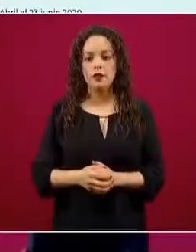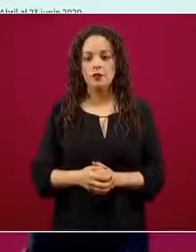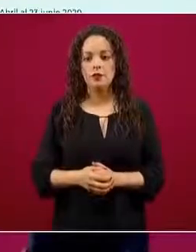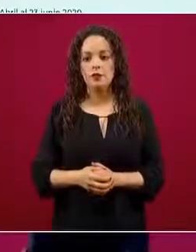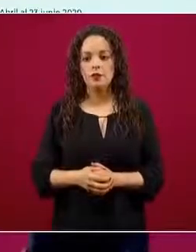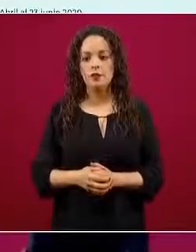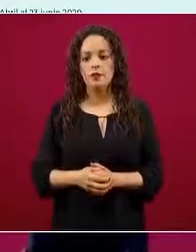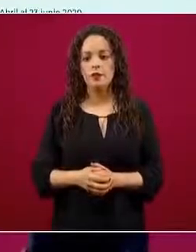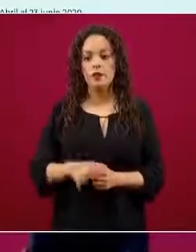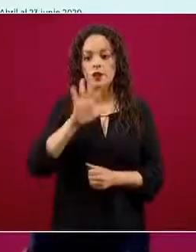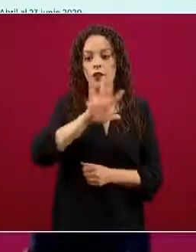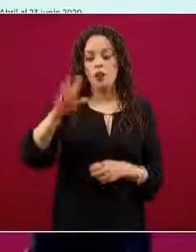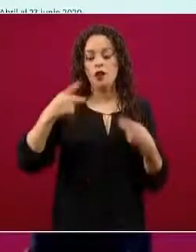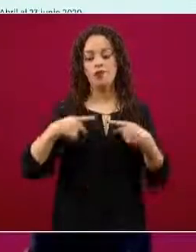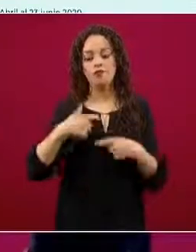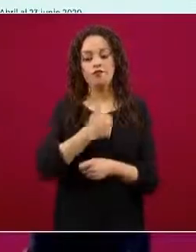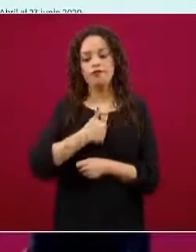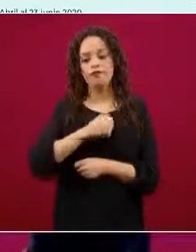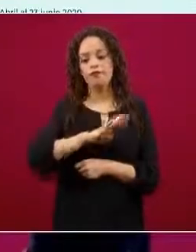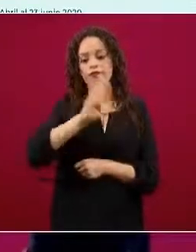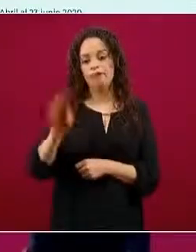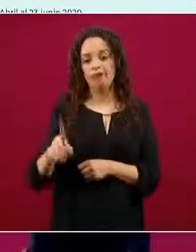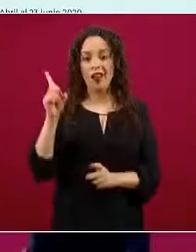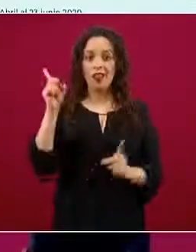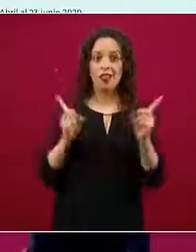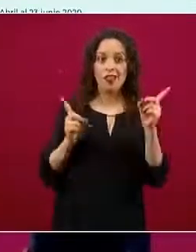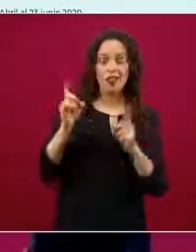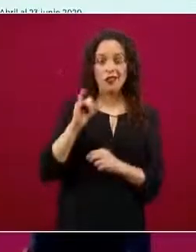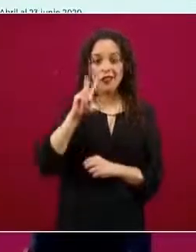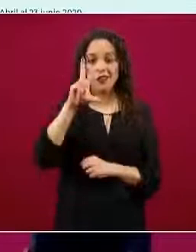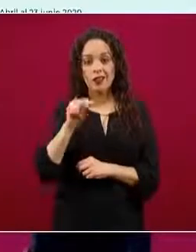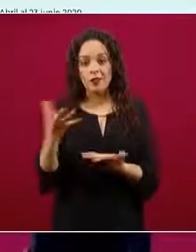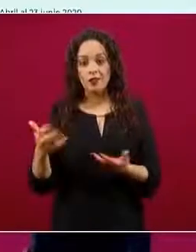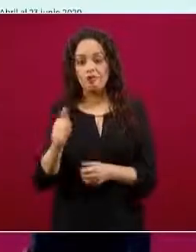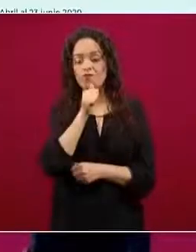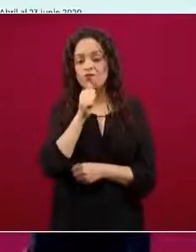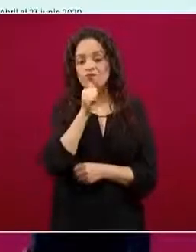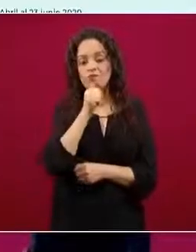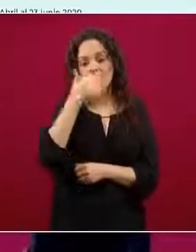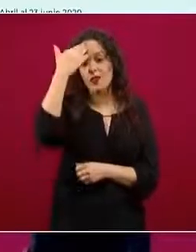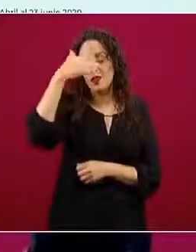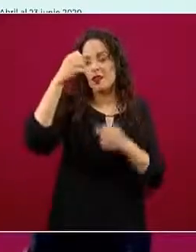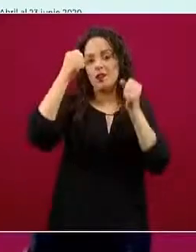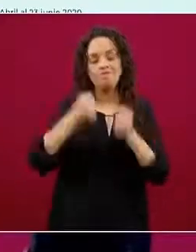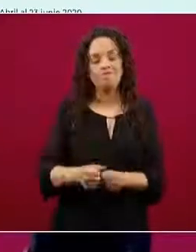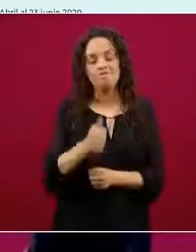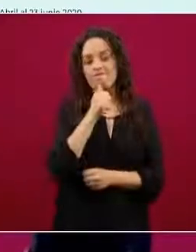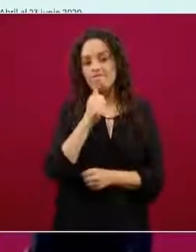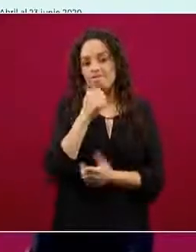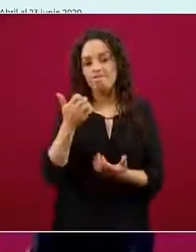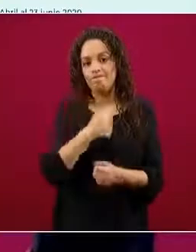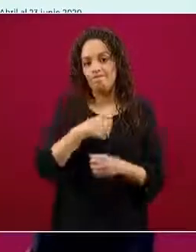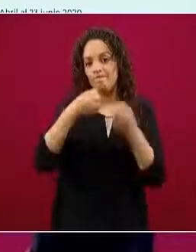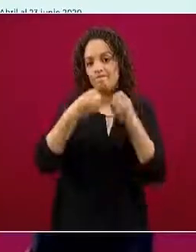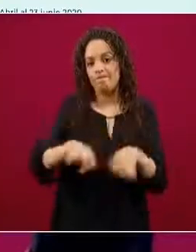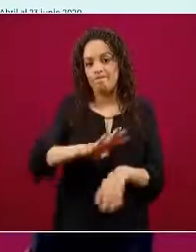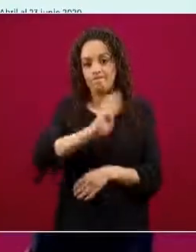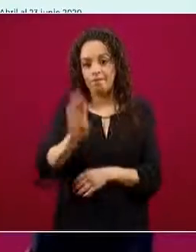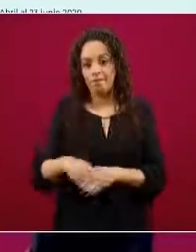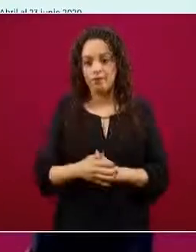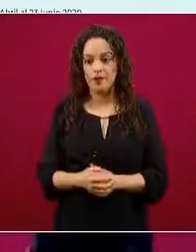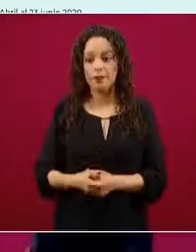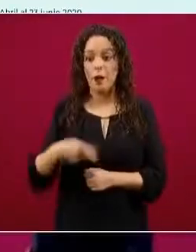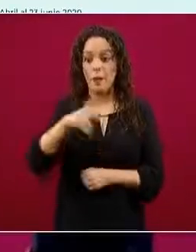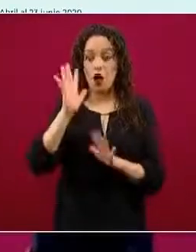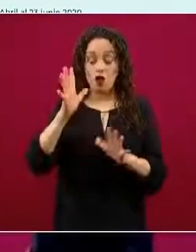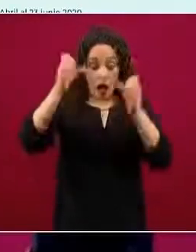sospechosos a 55 que no terminaron siendo confirmados, y si ustedes se fijan en los confirmados ya